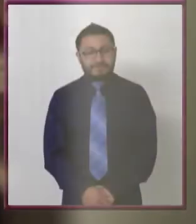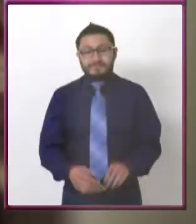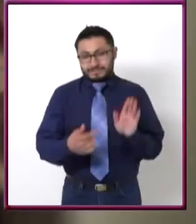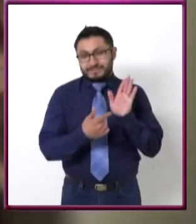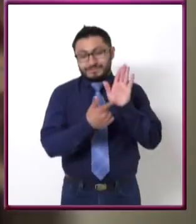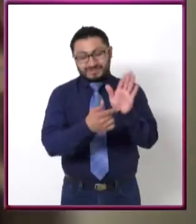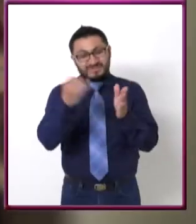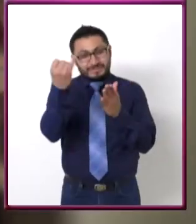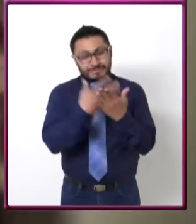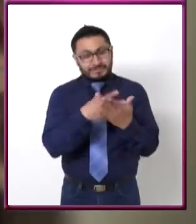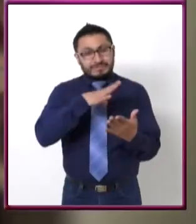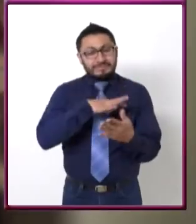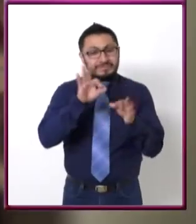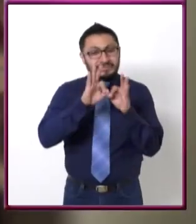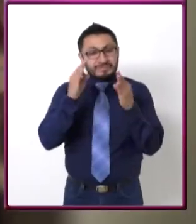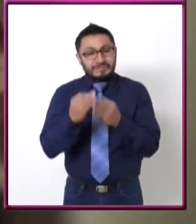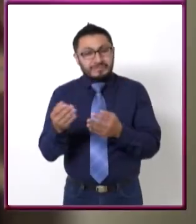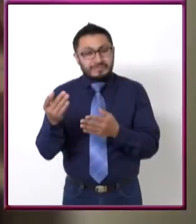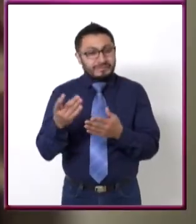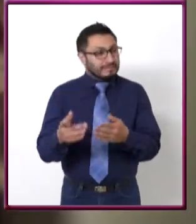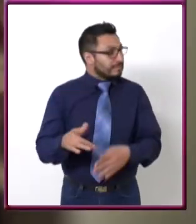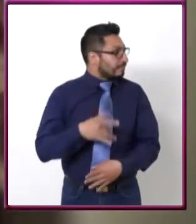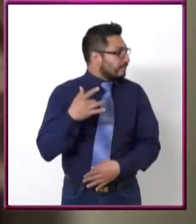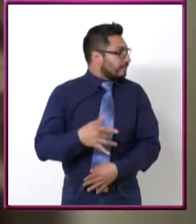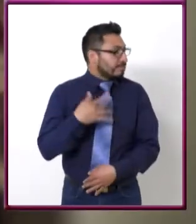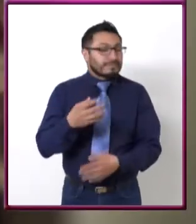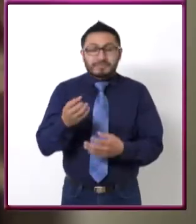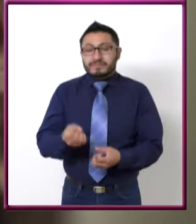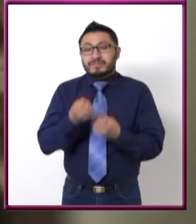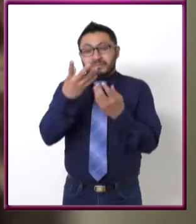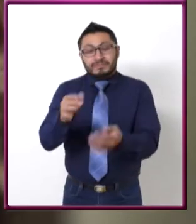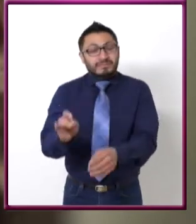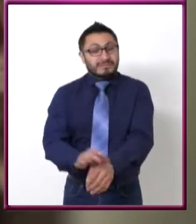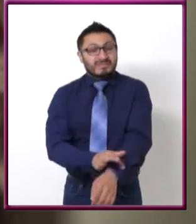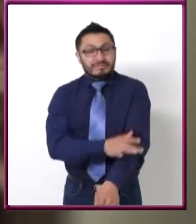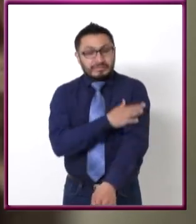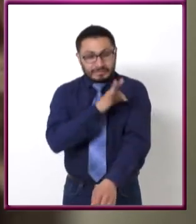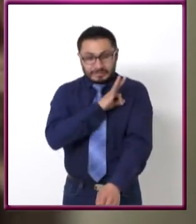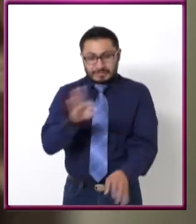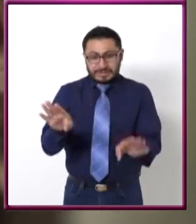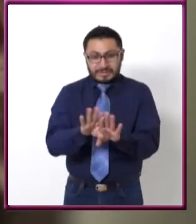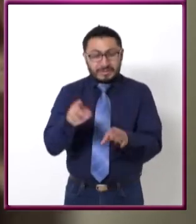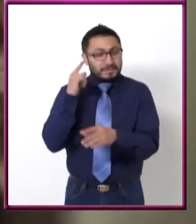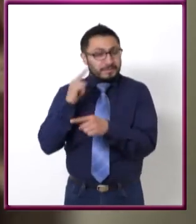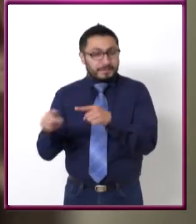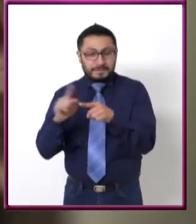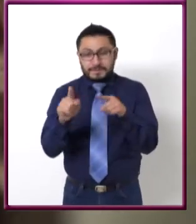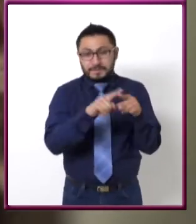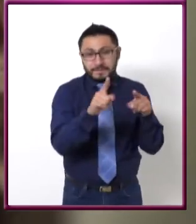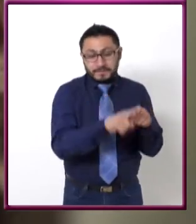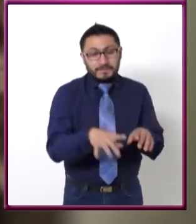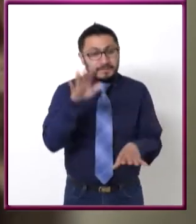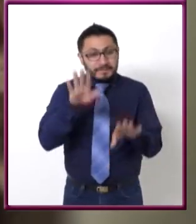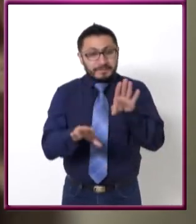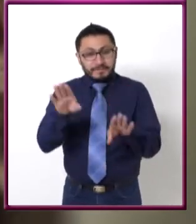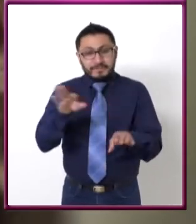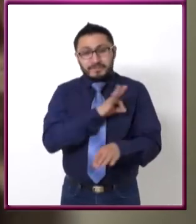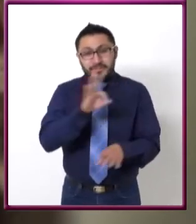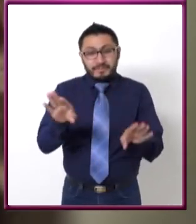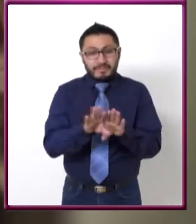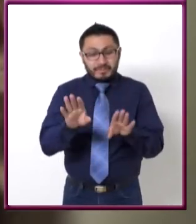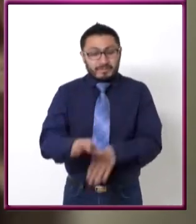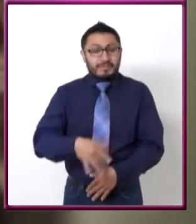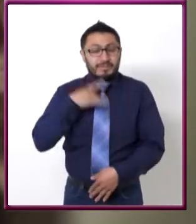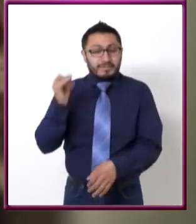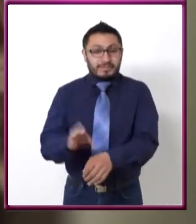En este mosaico de dibujos vemos que la manera en la que se sienten y expresan las emociones puede ser muy diversa. En